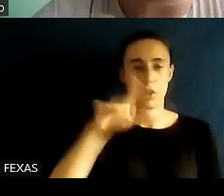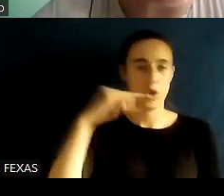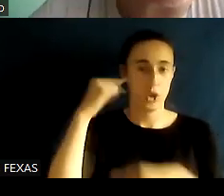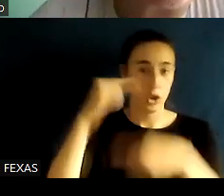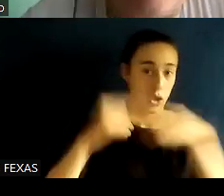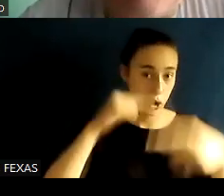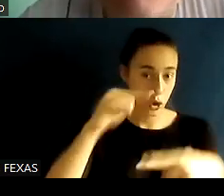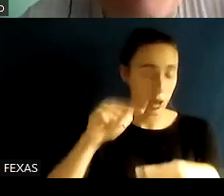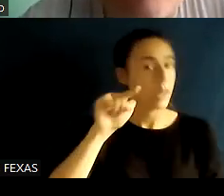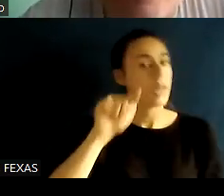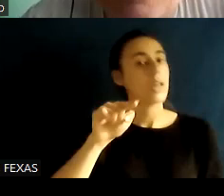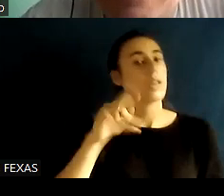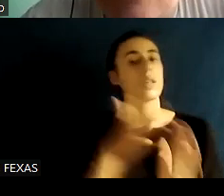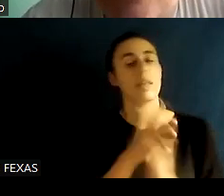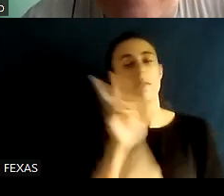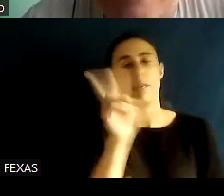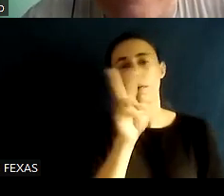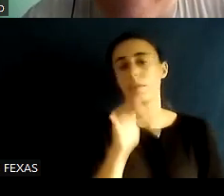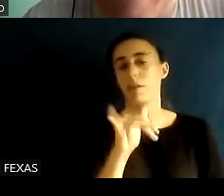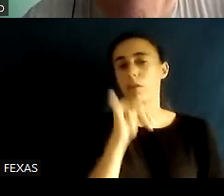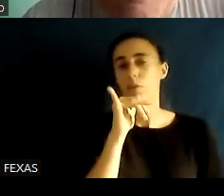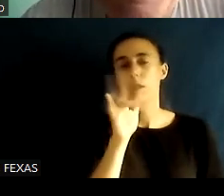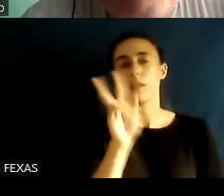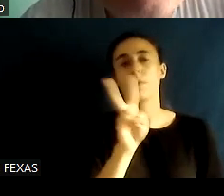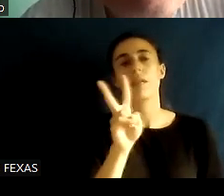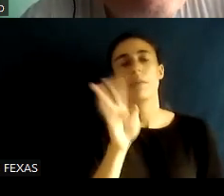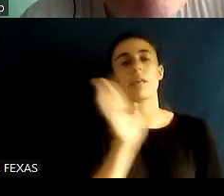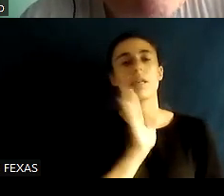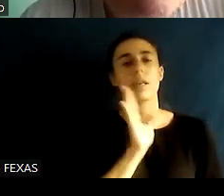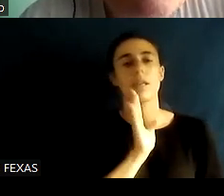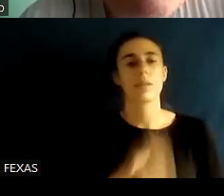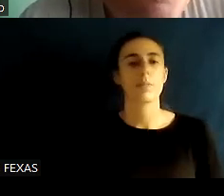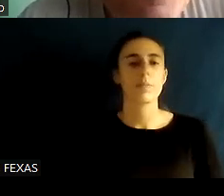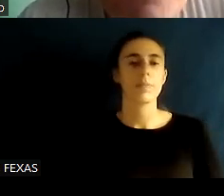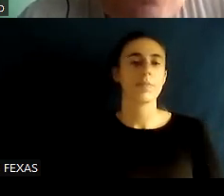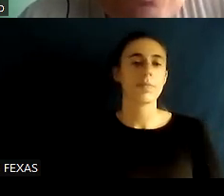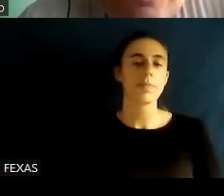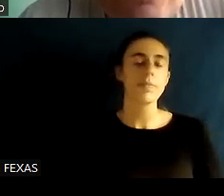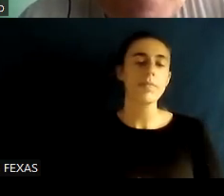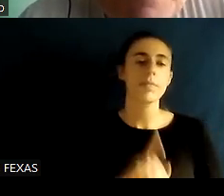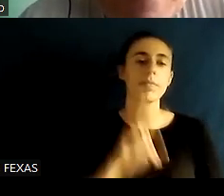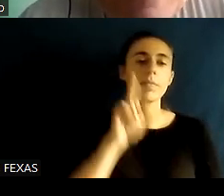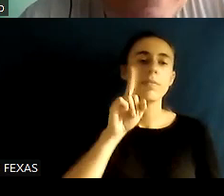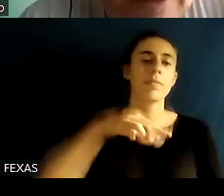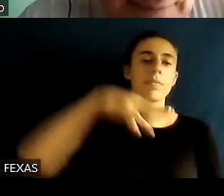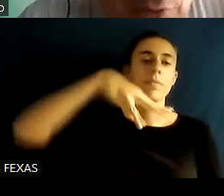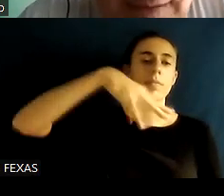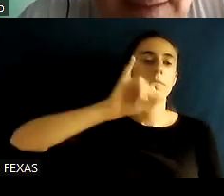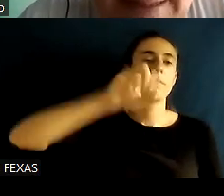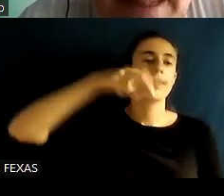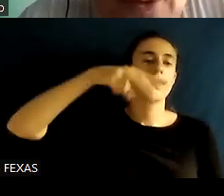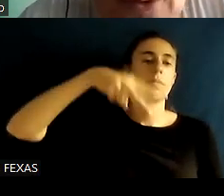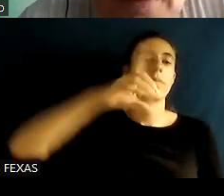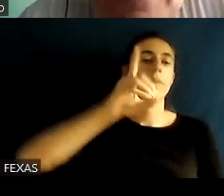con eso nos aseguramos todo el aporte de vitaminas que comentábamos antes. Y después tenemos los MindMaster. Lo tenemos